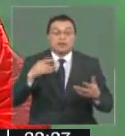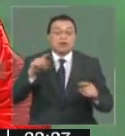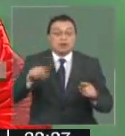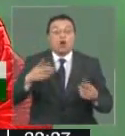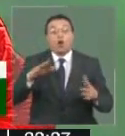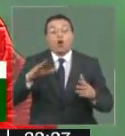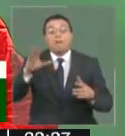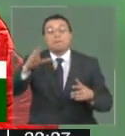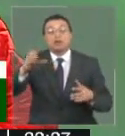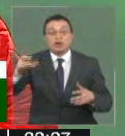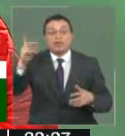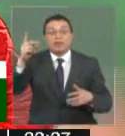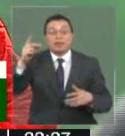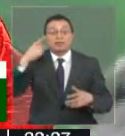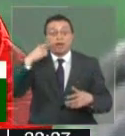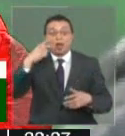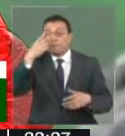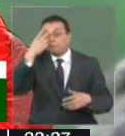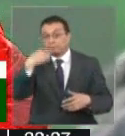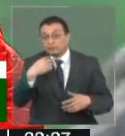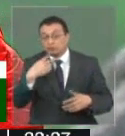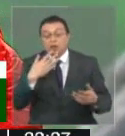con discapacidad visual que no lo pueden hacer también.